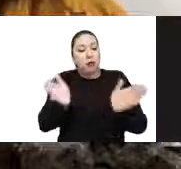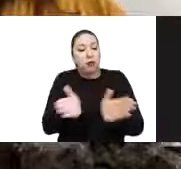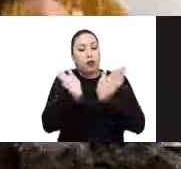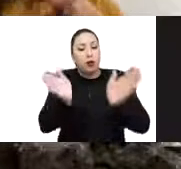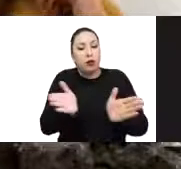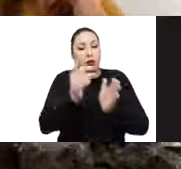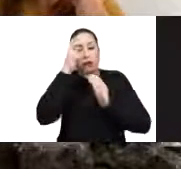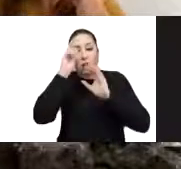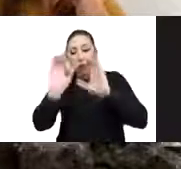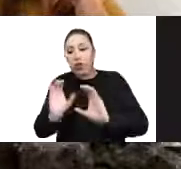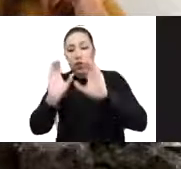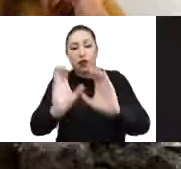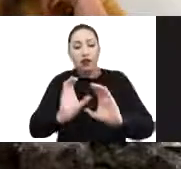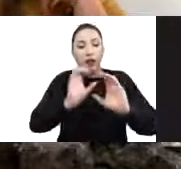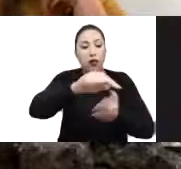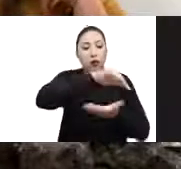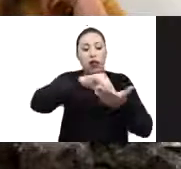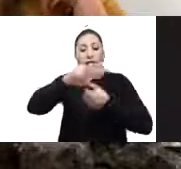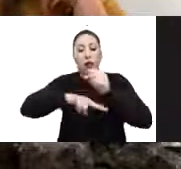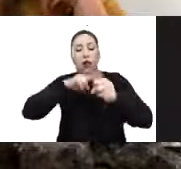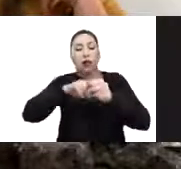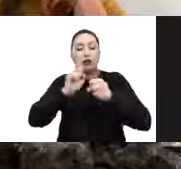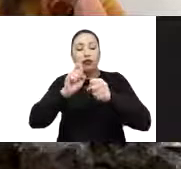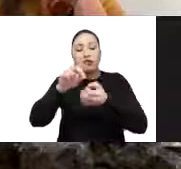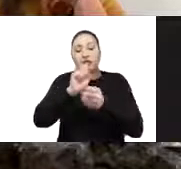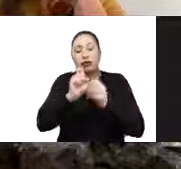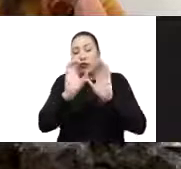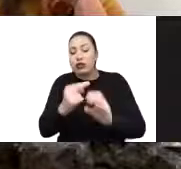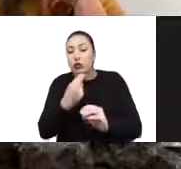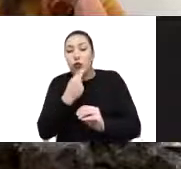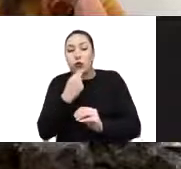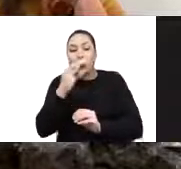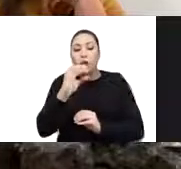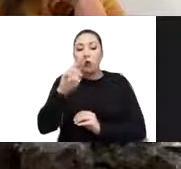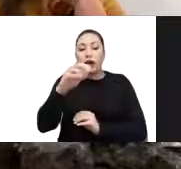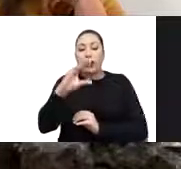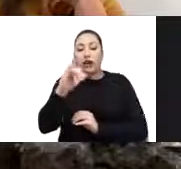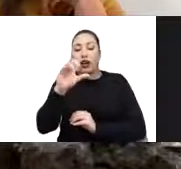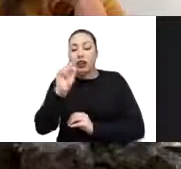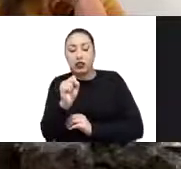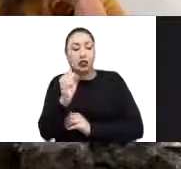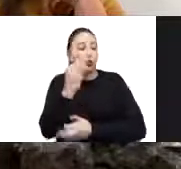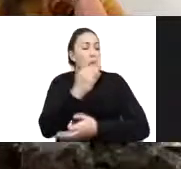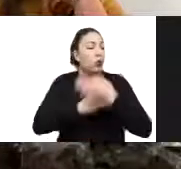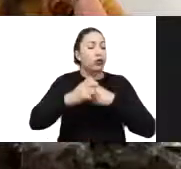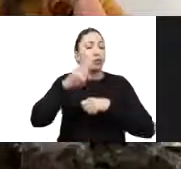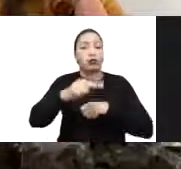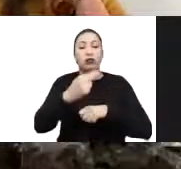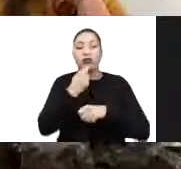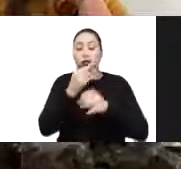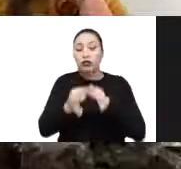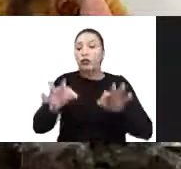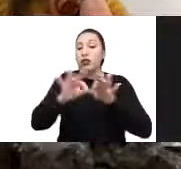los ecosistemas, los servicios de cuencas hidrológicas, y para la importancia que tiene de